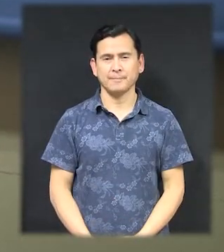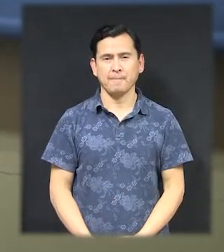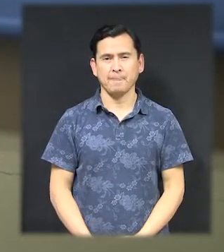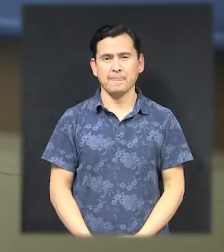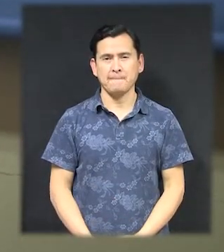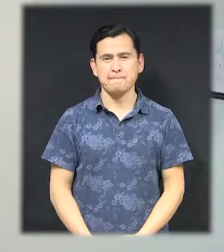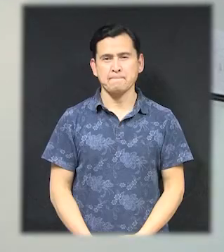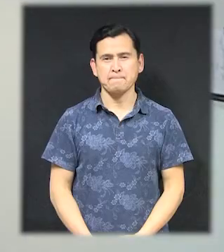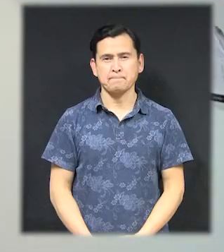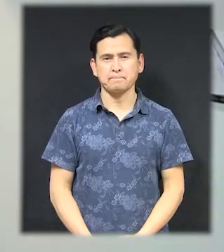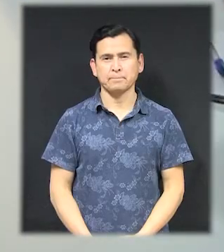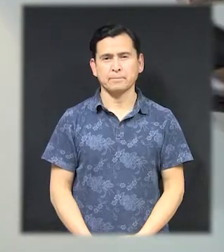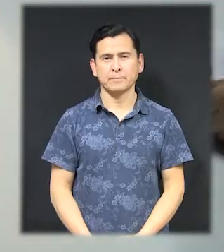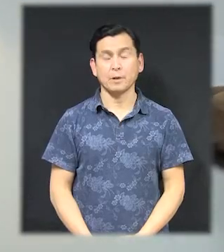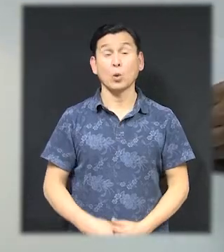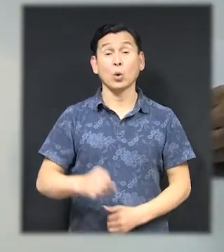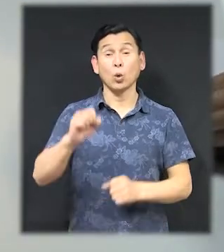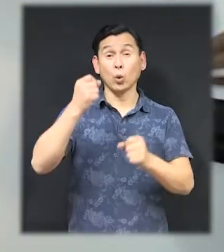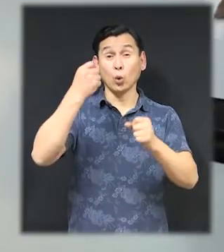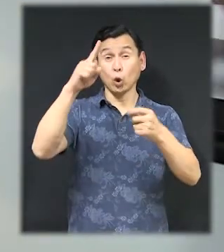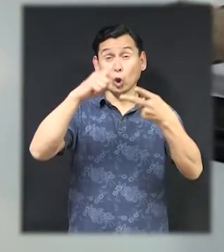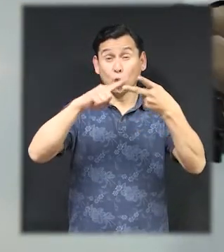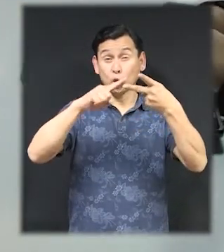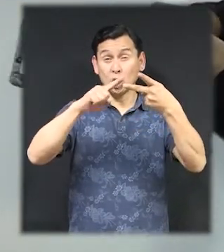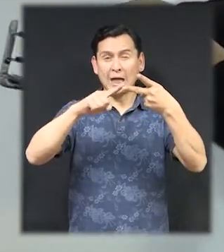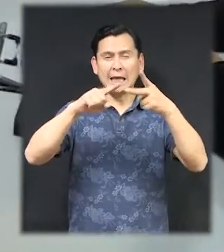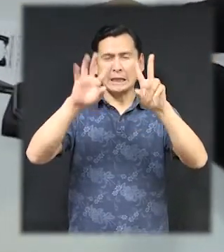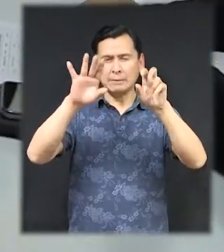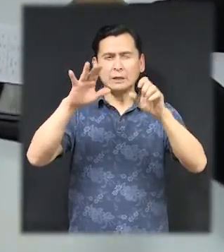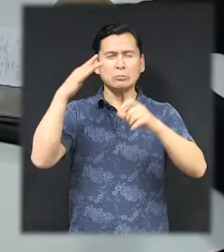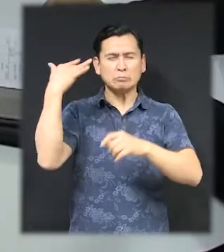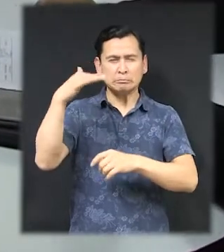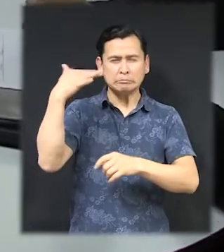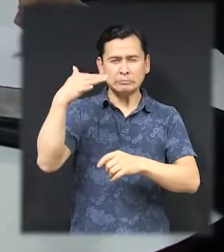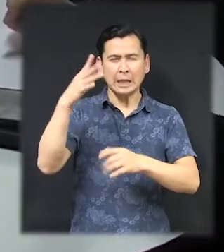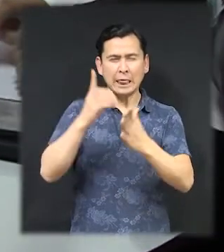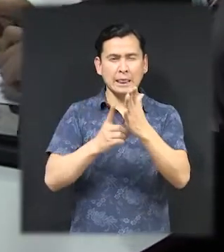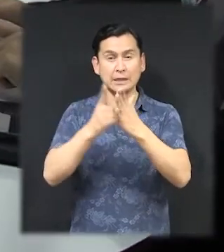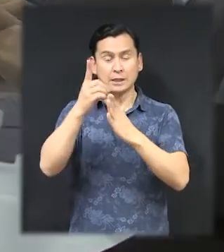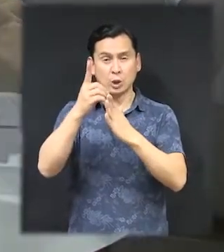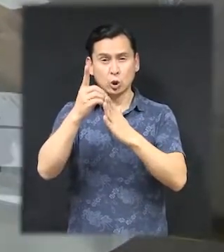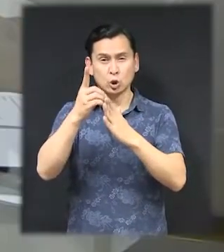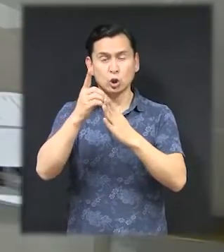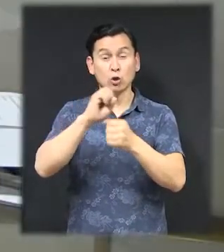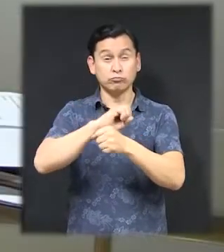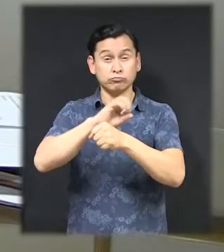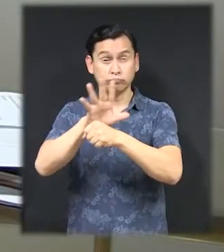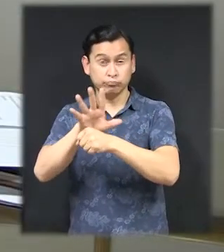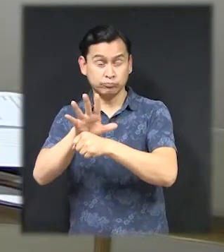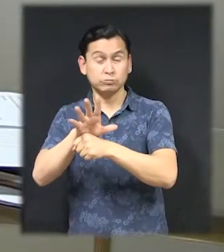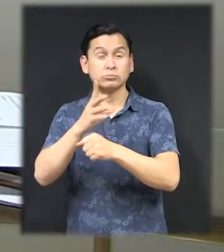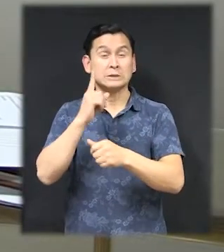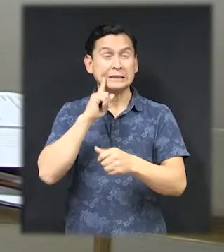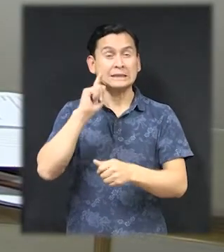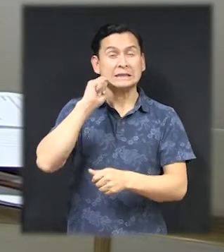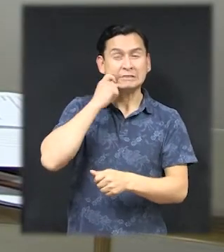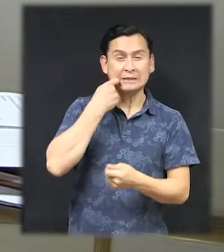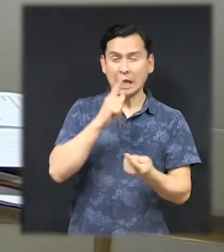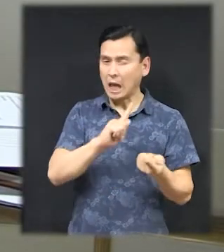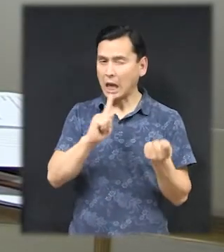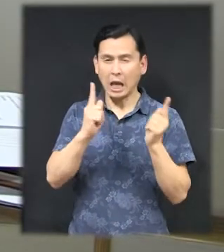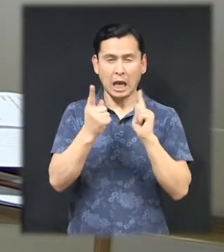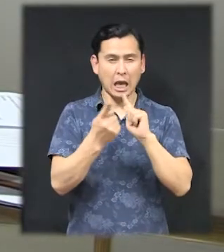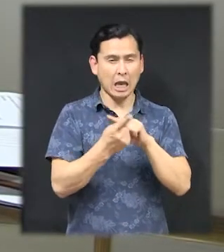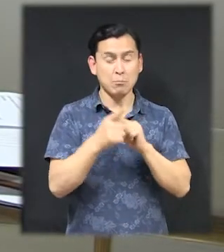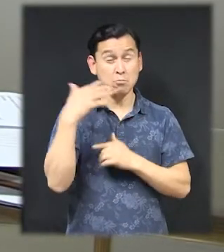que pudieran venir a acompañar a sus pacientes, a sus hijos, a sus madres, a sus abuelos, cuando estuvieran hospitalizados.